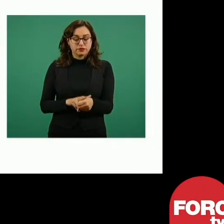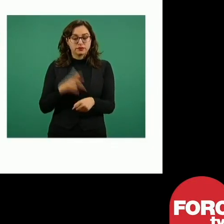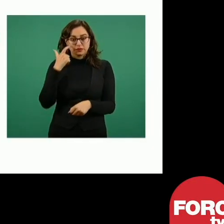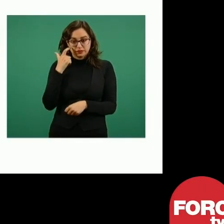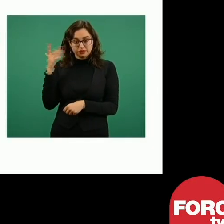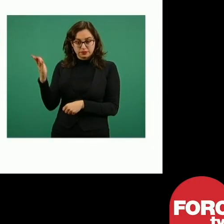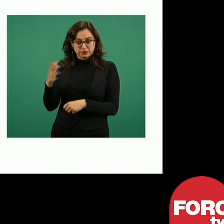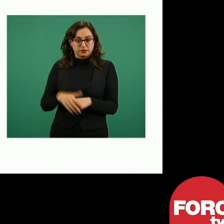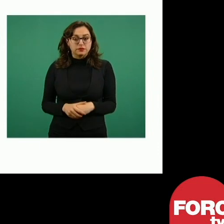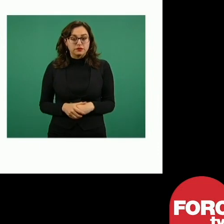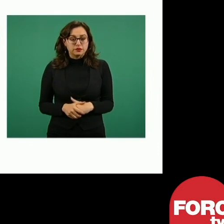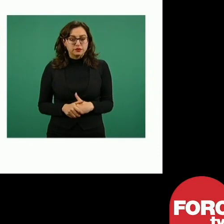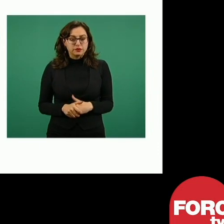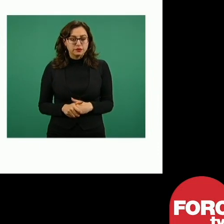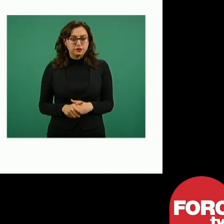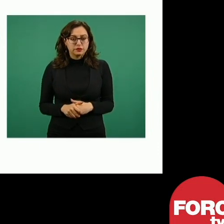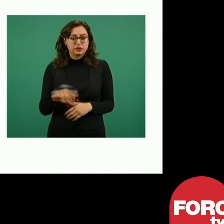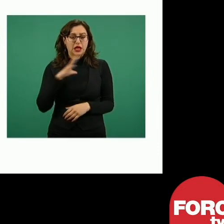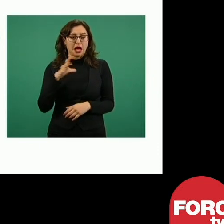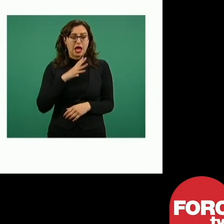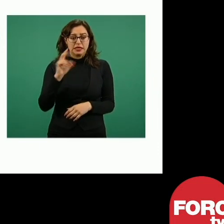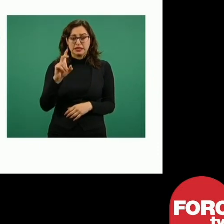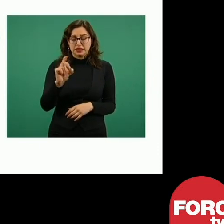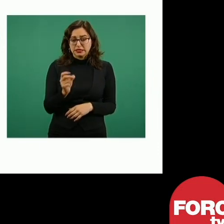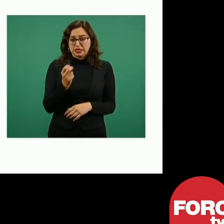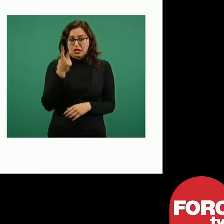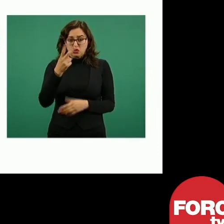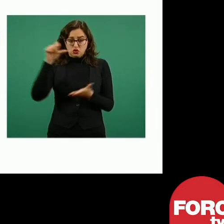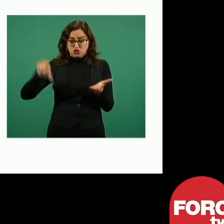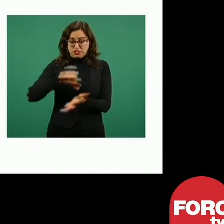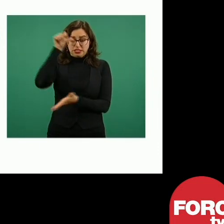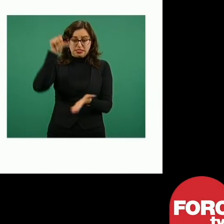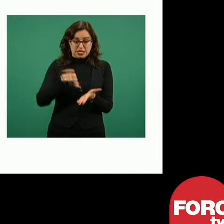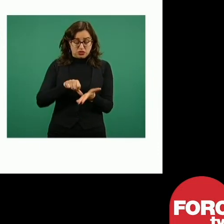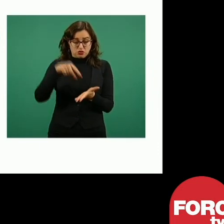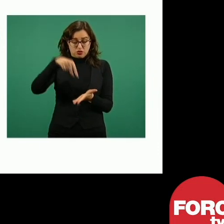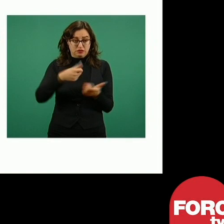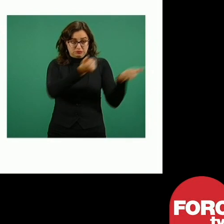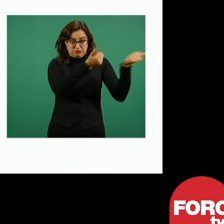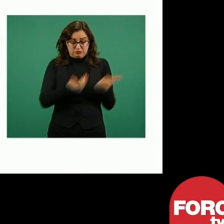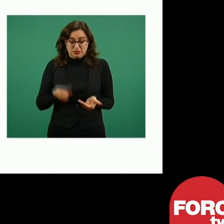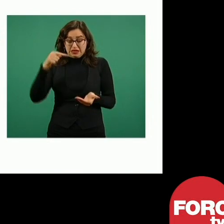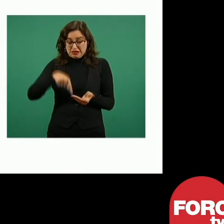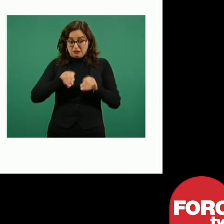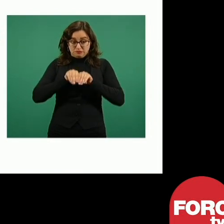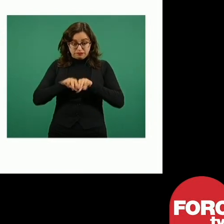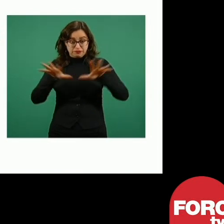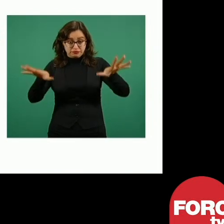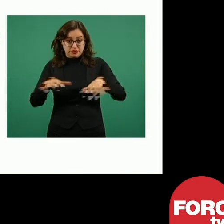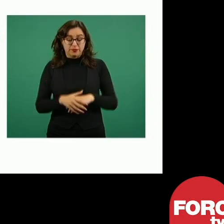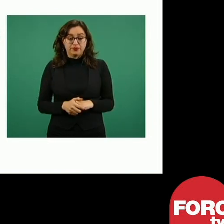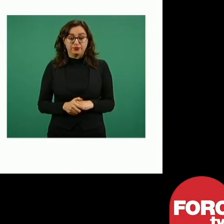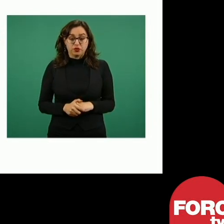tenemos 32 centros de redistribución que corresponden a cada una de las entidades federativas, 8 rutas